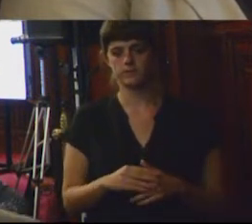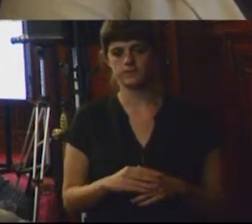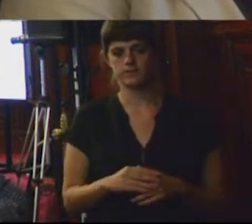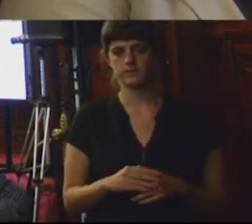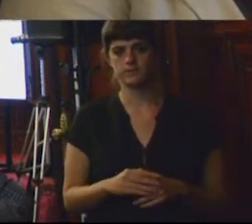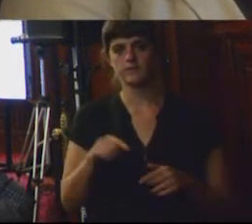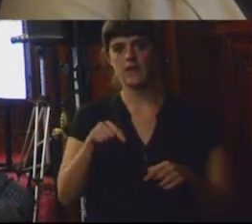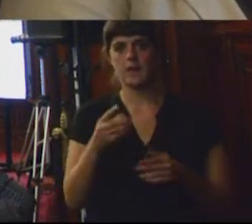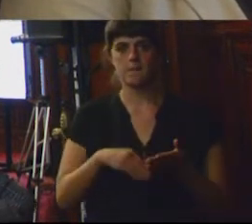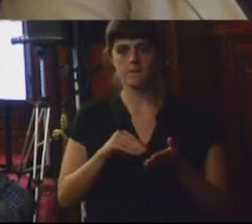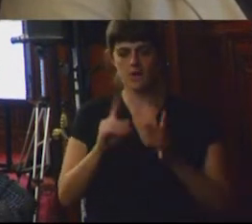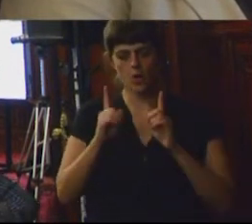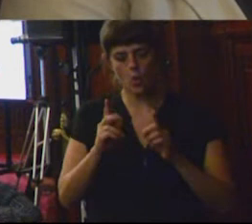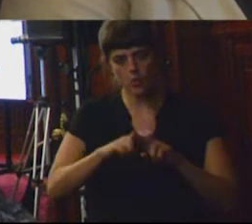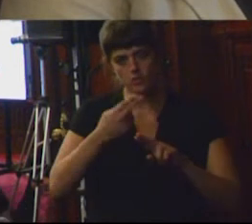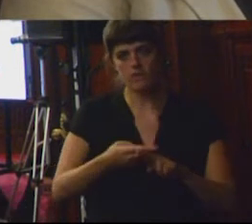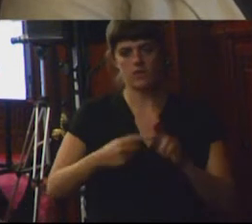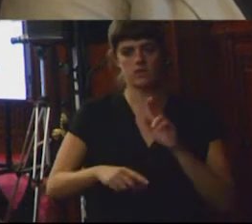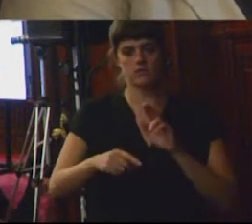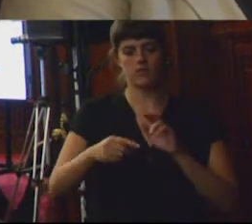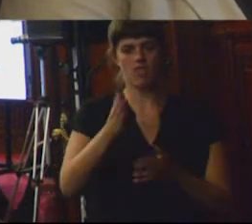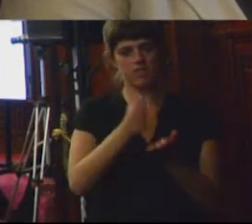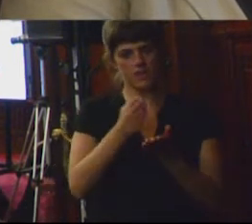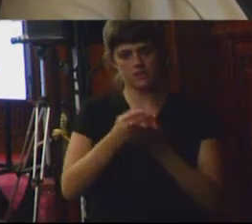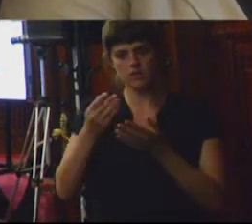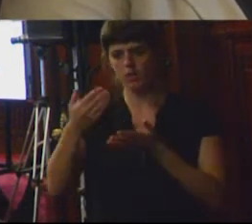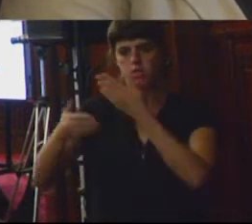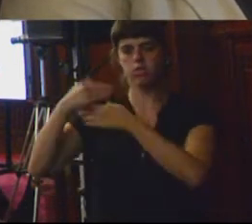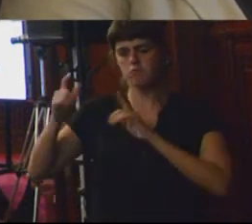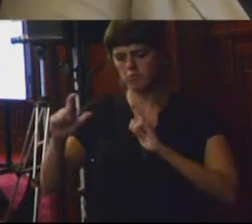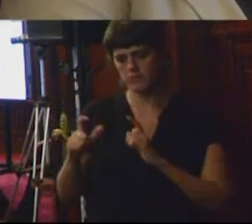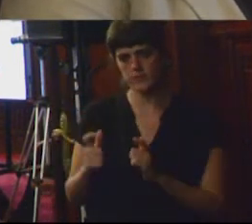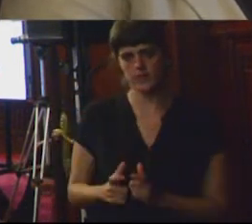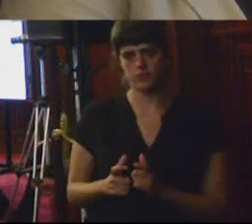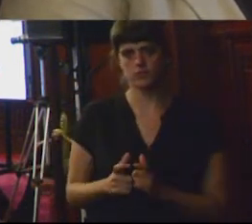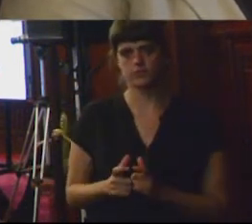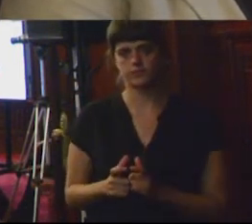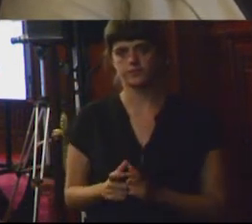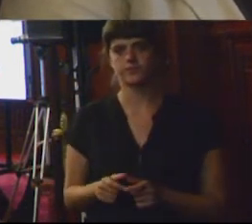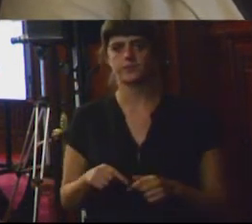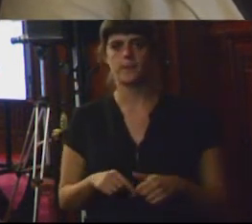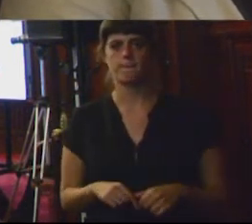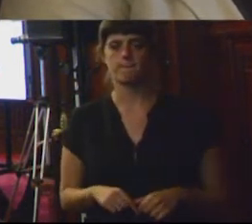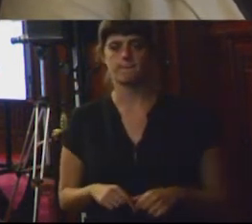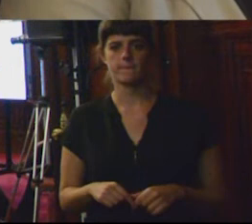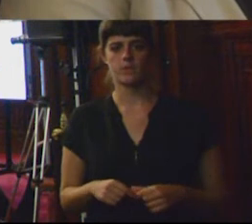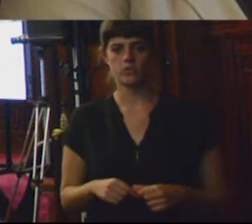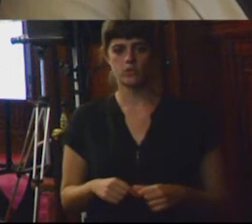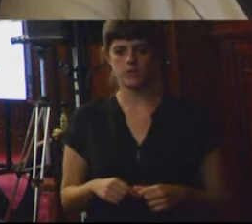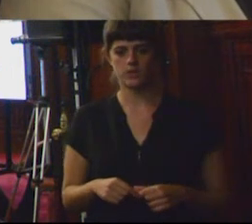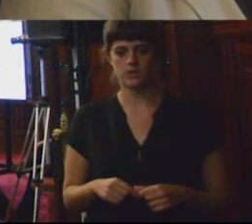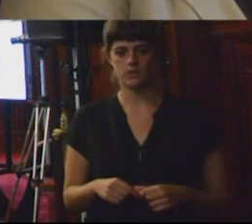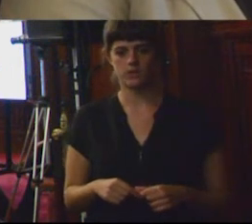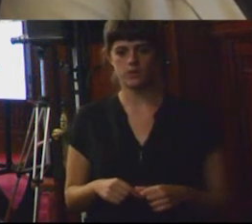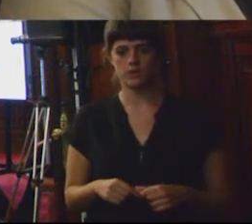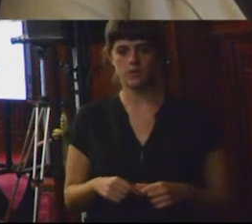una regresión de derechos, pues el trabajador jamais irá se insurgir contra as ingerências do seu